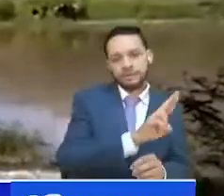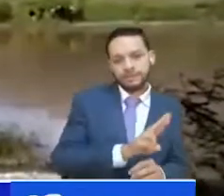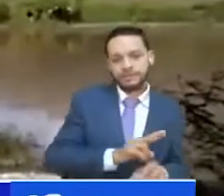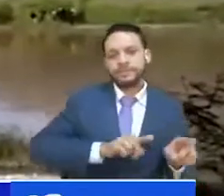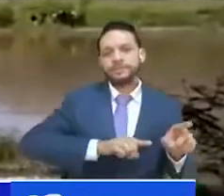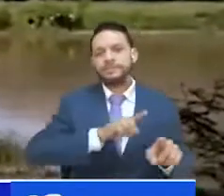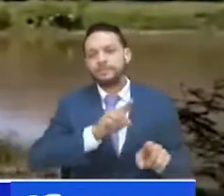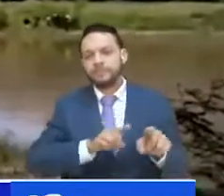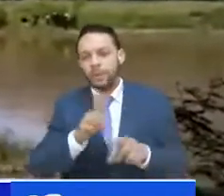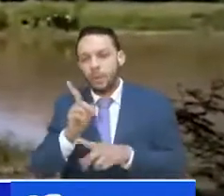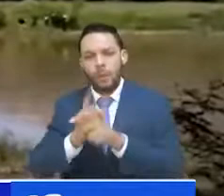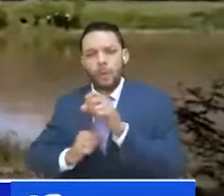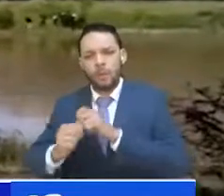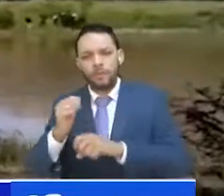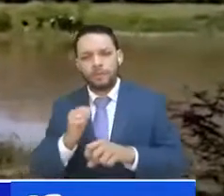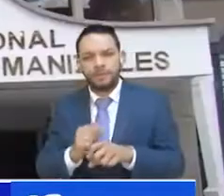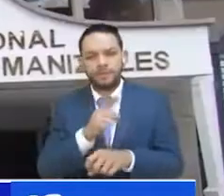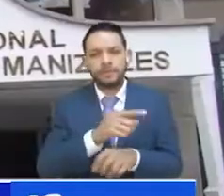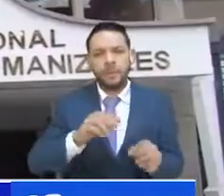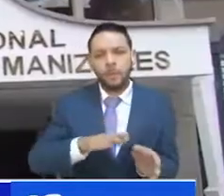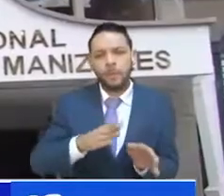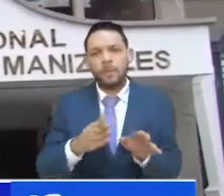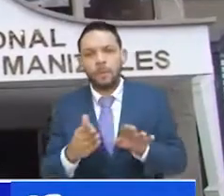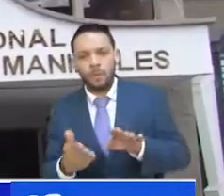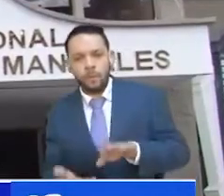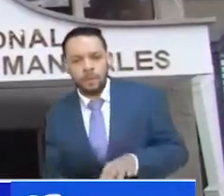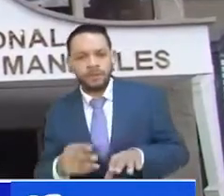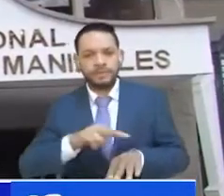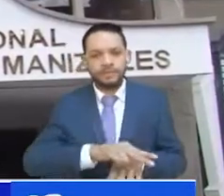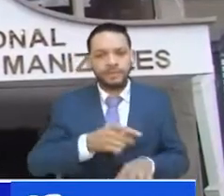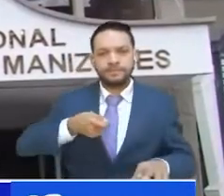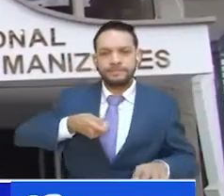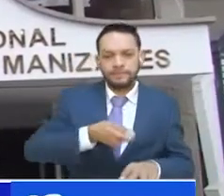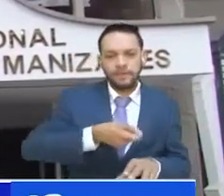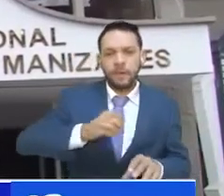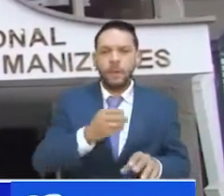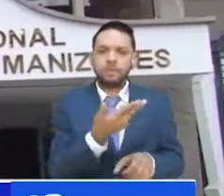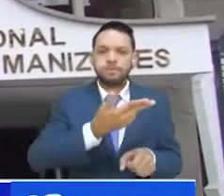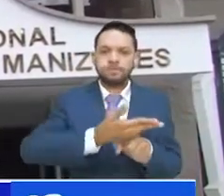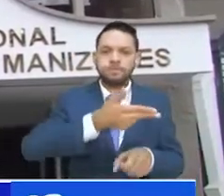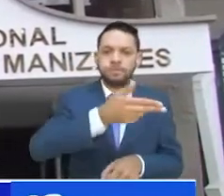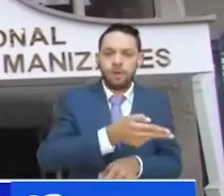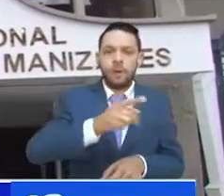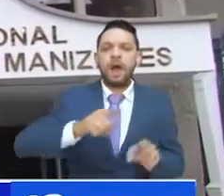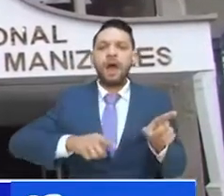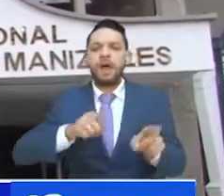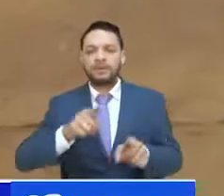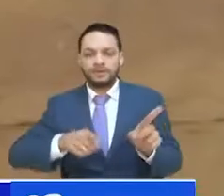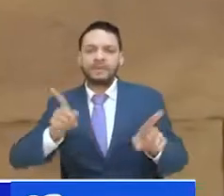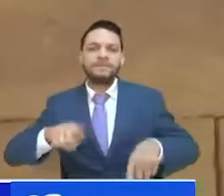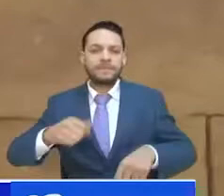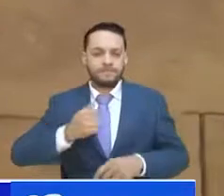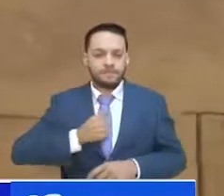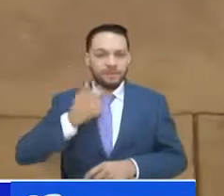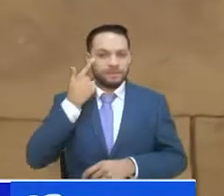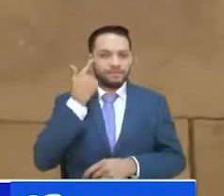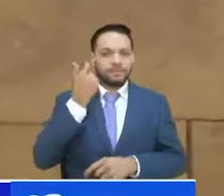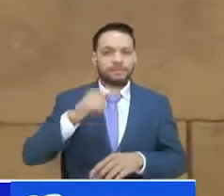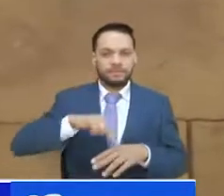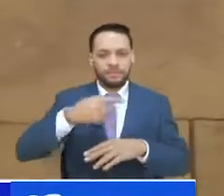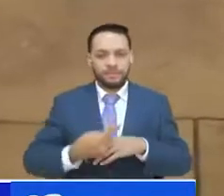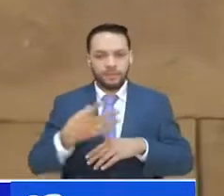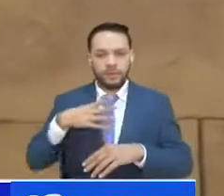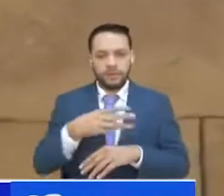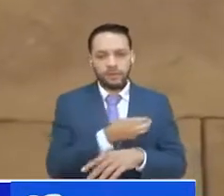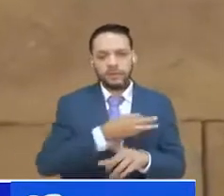algunos casos del año pasado las muertes podrían corresponder a asesinatos, en otros las víctimas decidieron quitarse la vida. Telecafé buscó al comandante